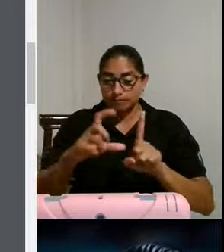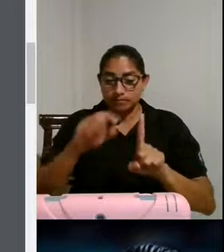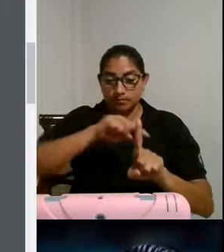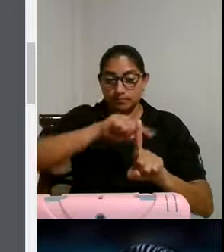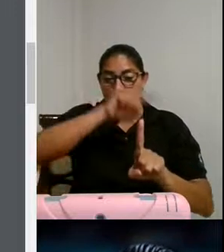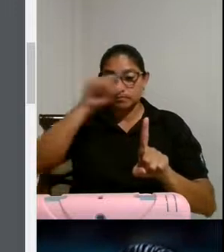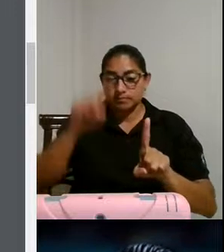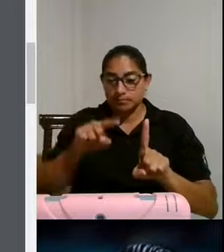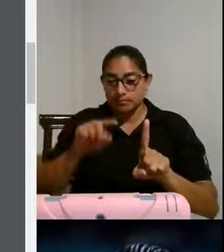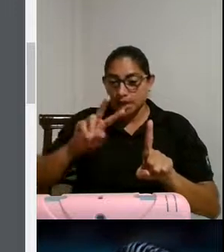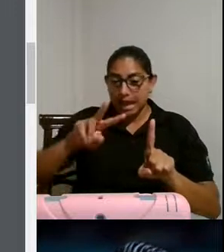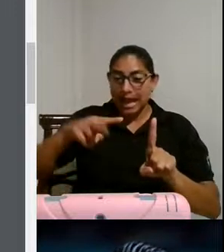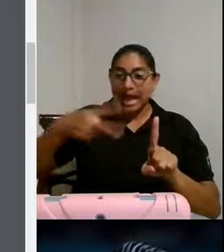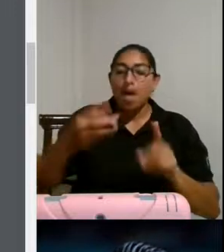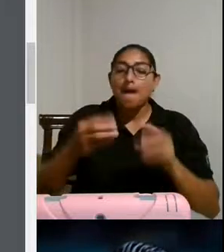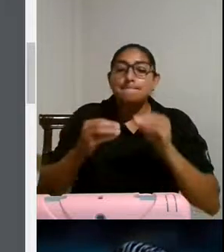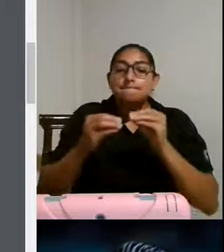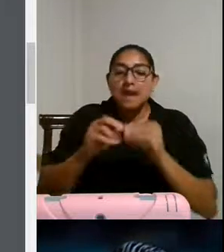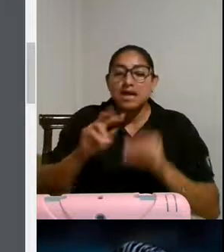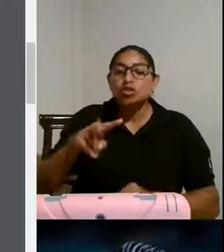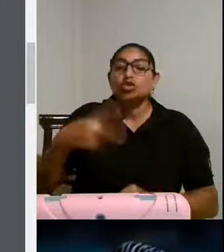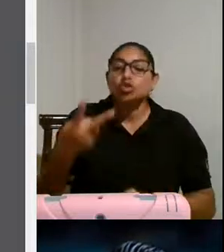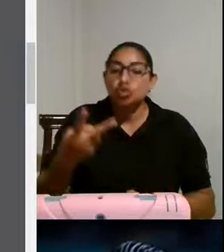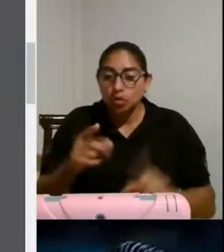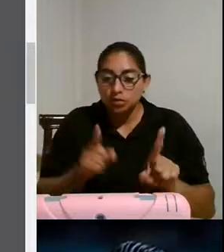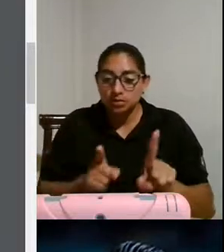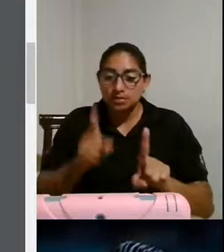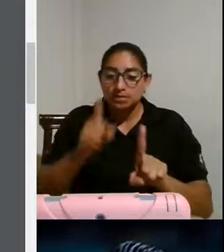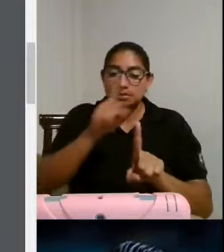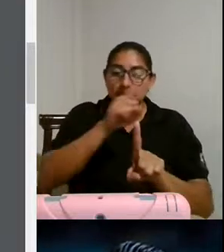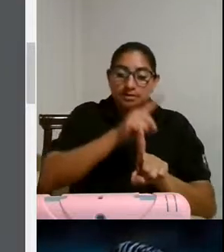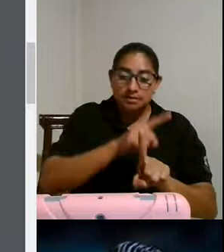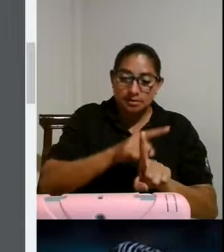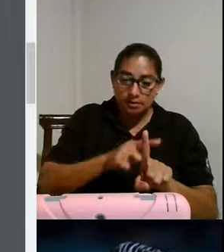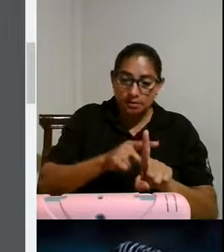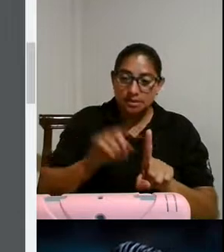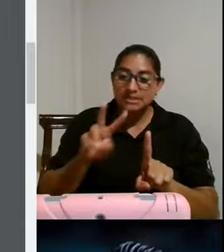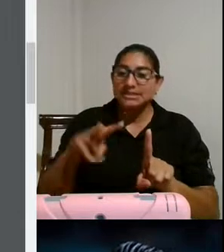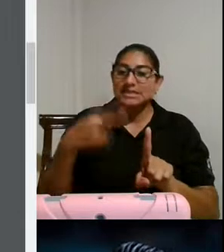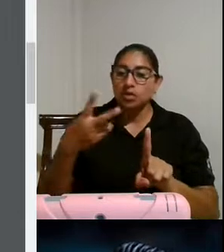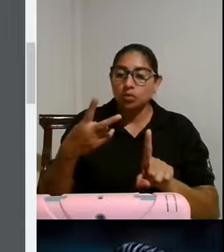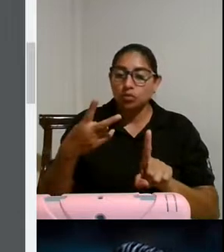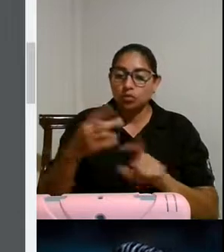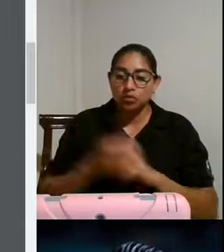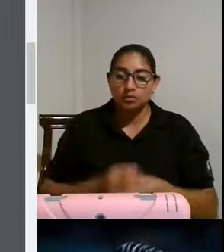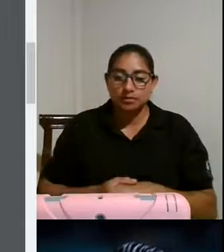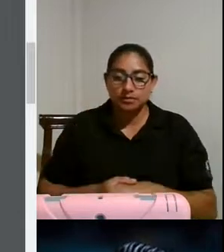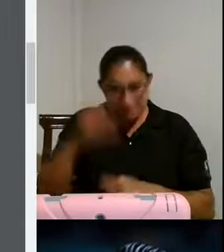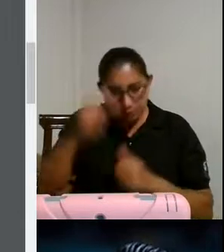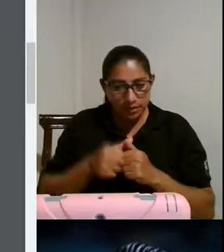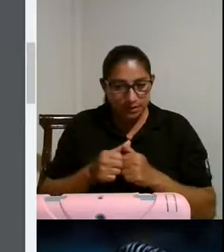2 más 2 veces el primero por el segundo más el segundo al cuadrado. Ya se los voy a mostrar cómo